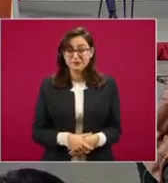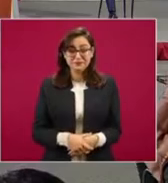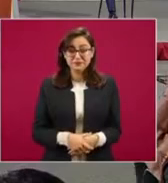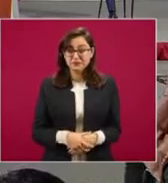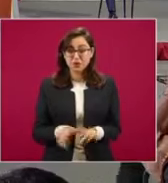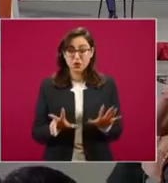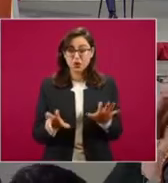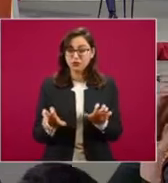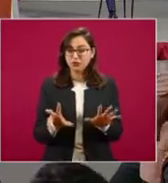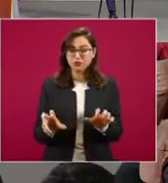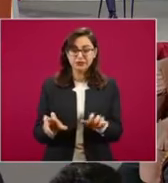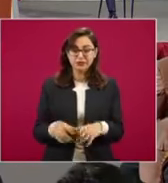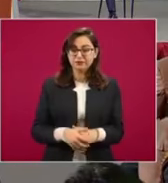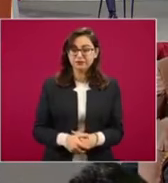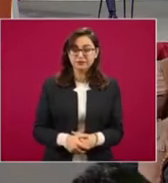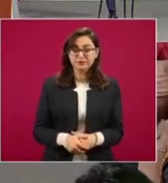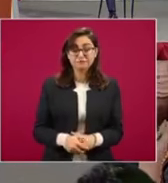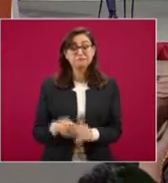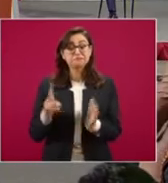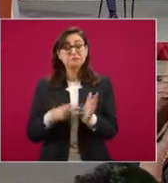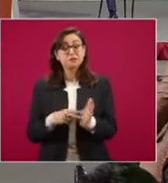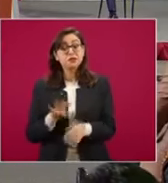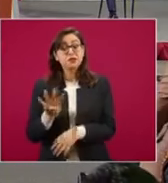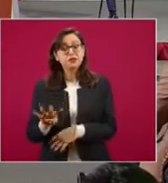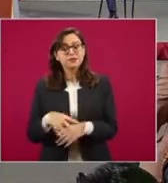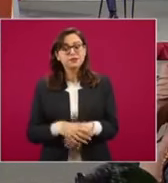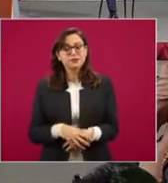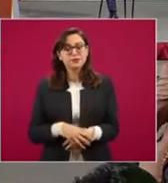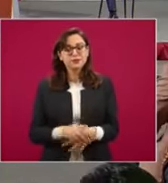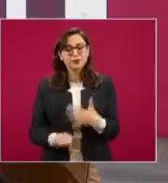800 ya el 19